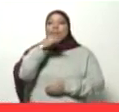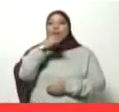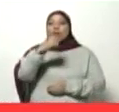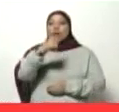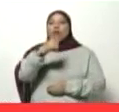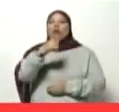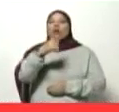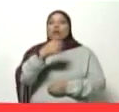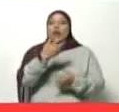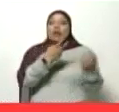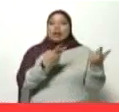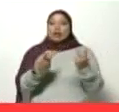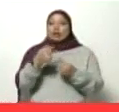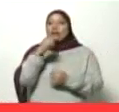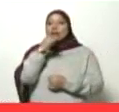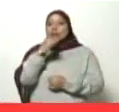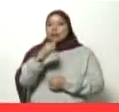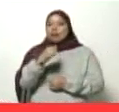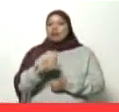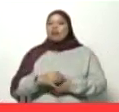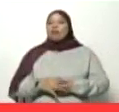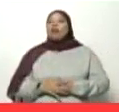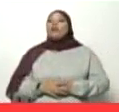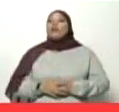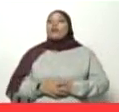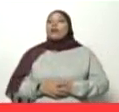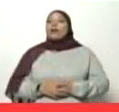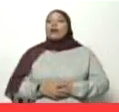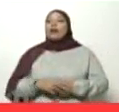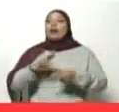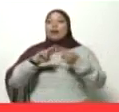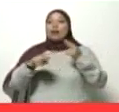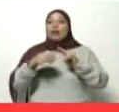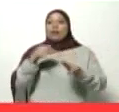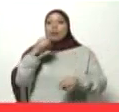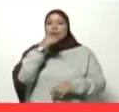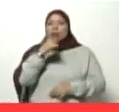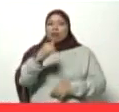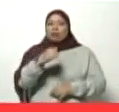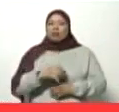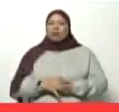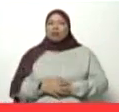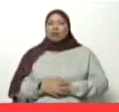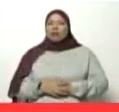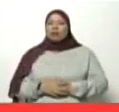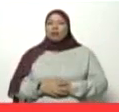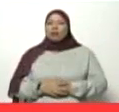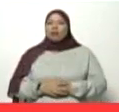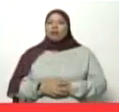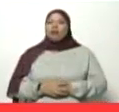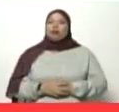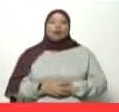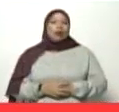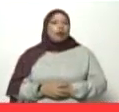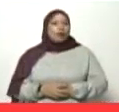alborotados todavía. Los ponen en el contexto que es, en el contexto correcto.